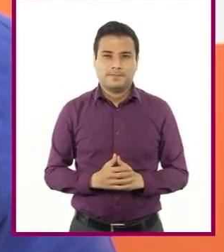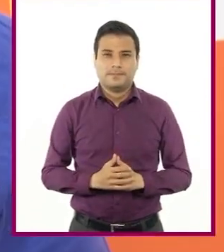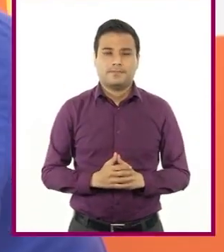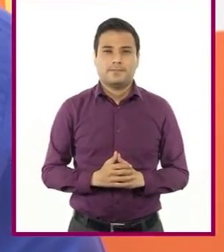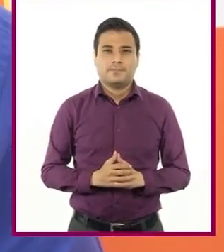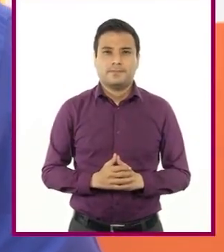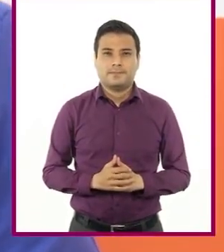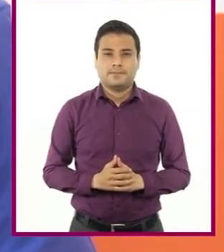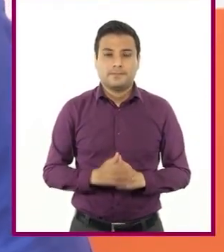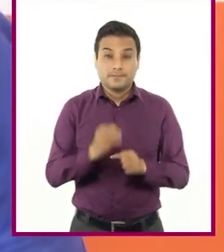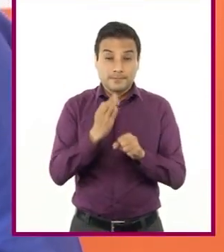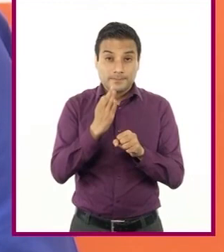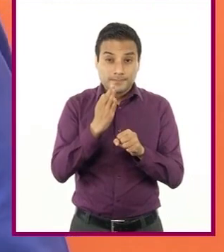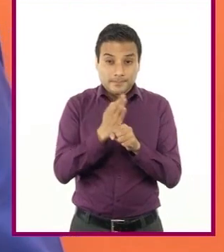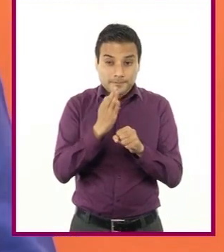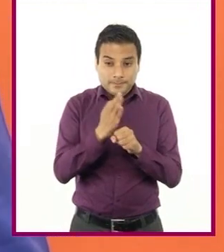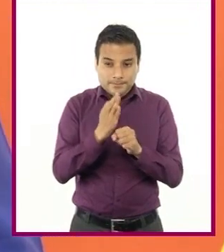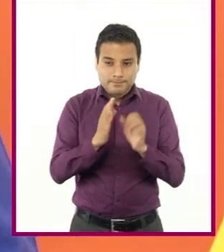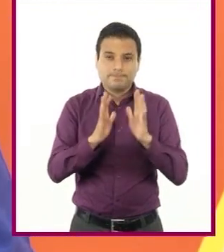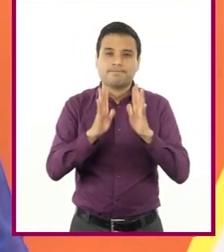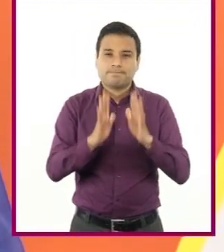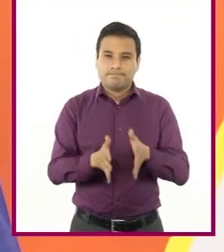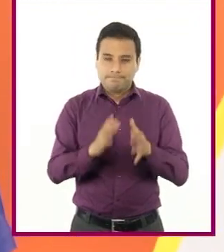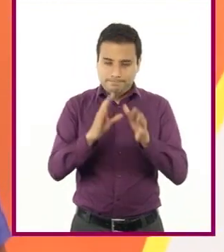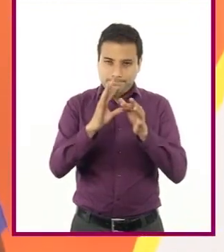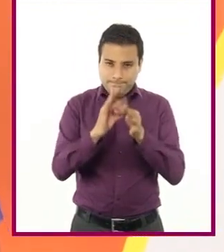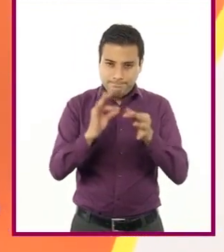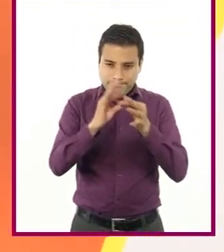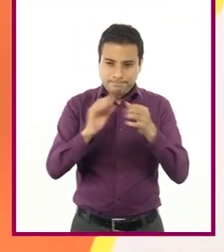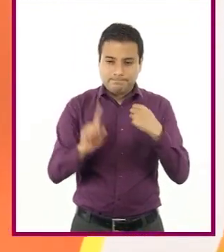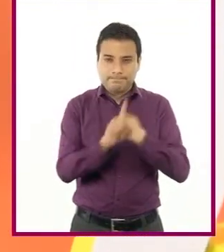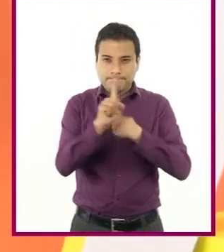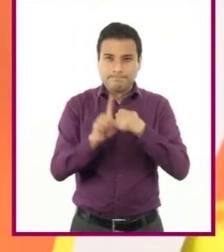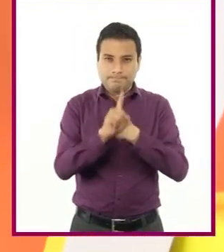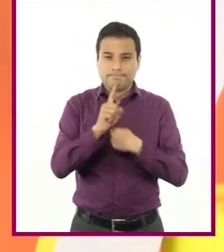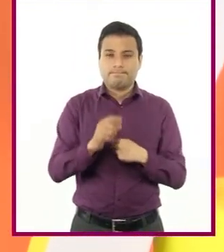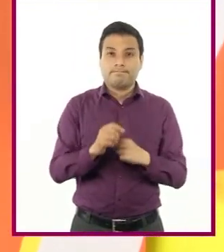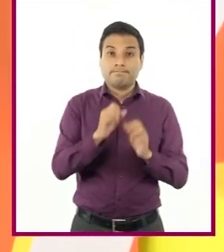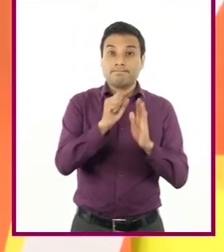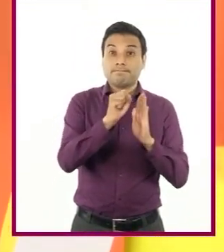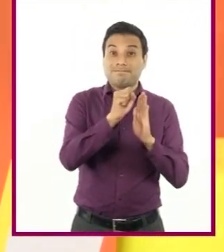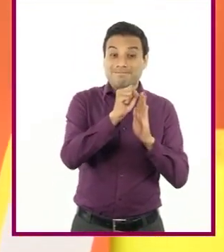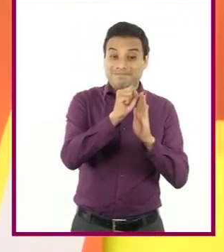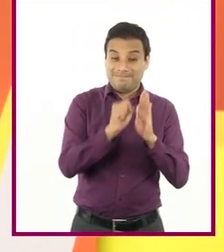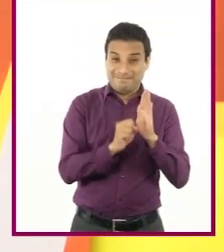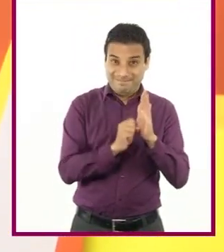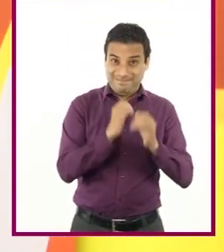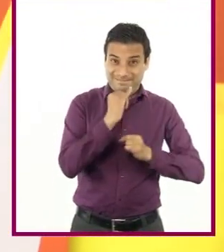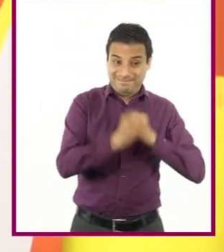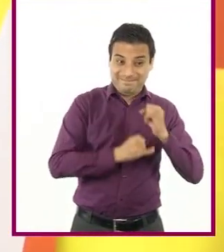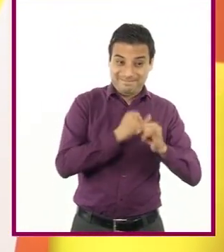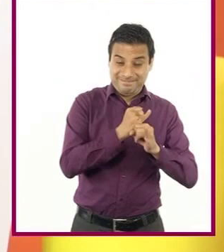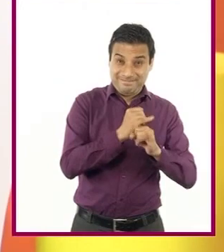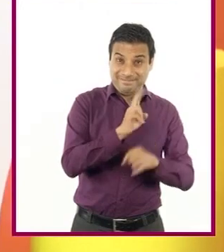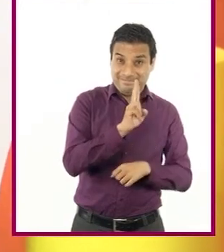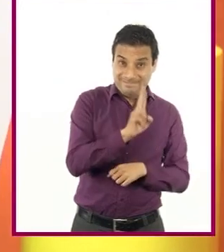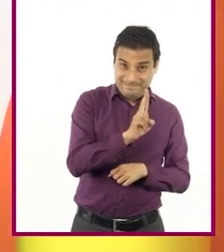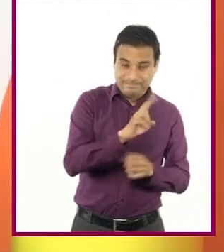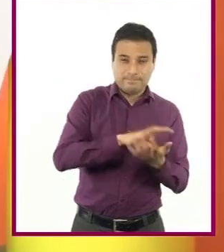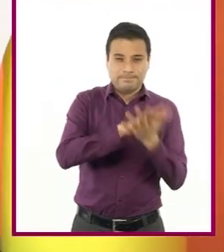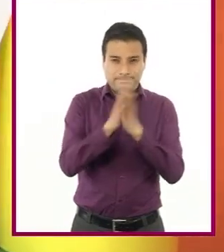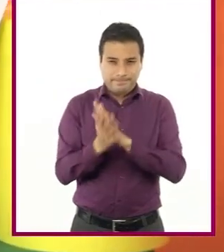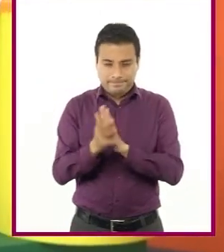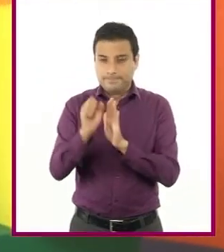En esta sesión resolvimos problemas que implicaron conversiones entre unidades de longitud del Sistema Internacional de Unidades y el